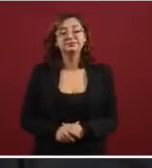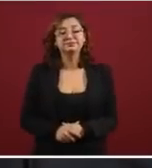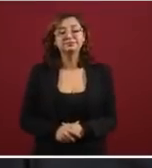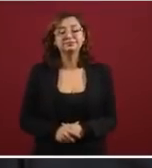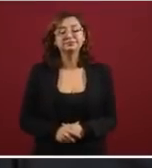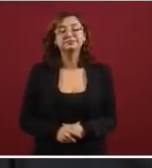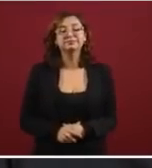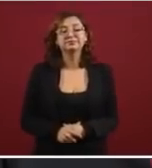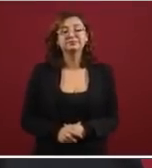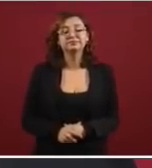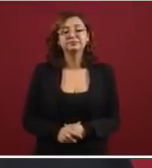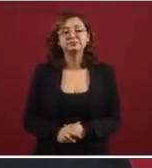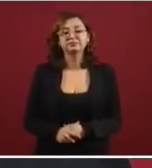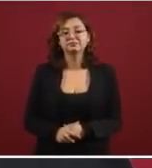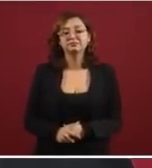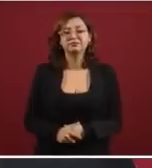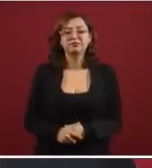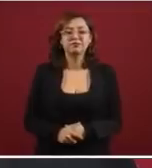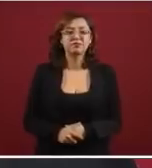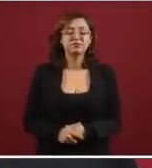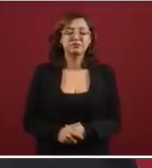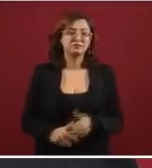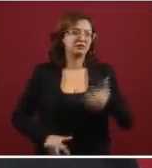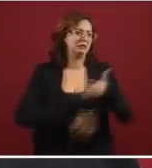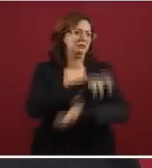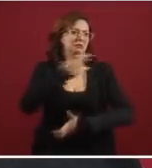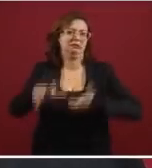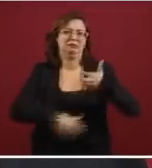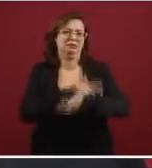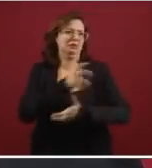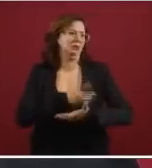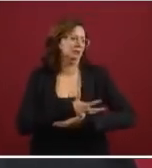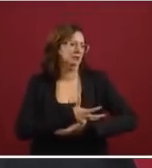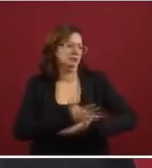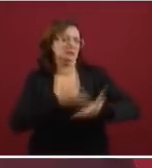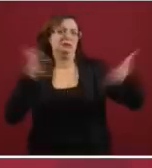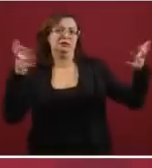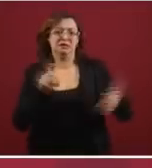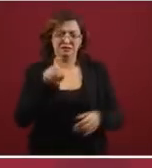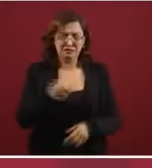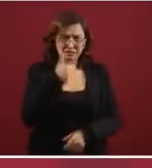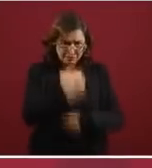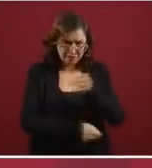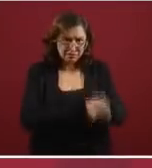Todas esas calamidades de 36 años,